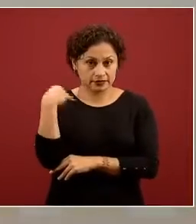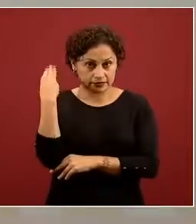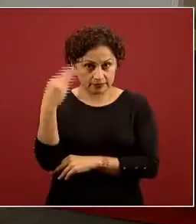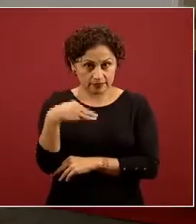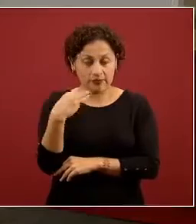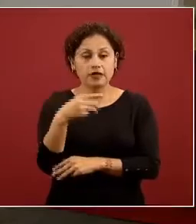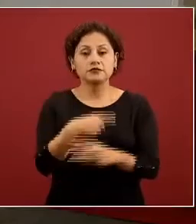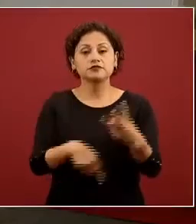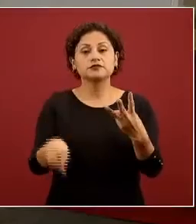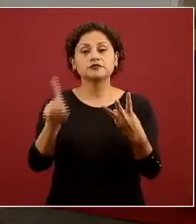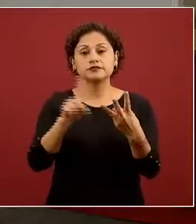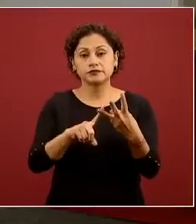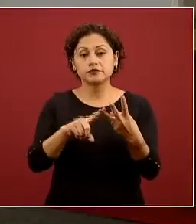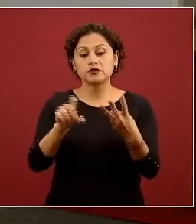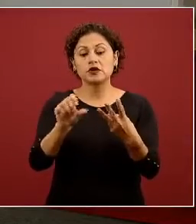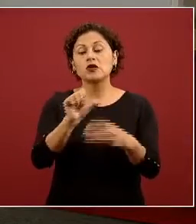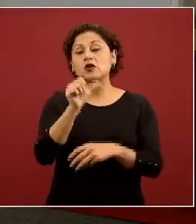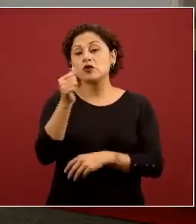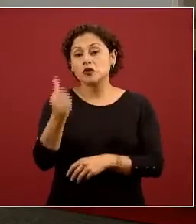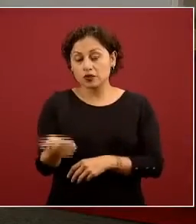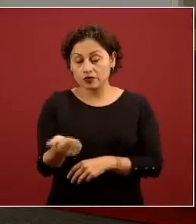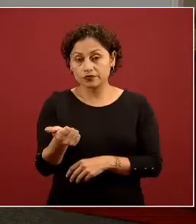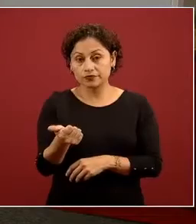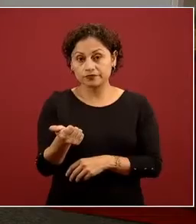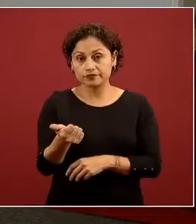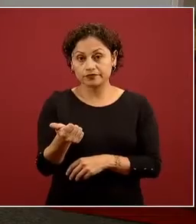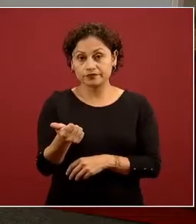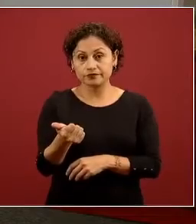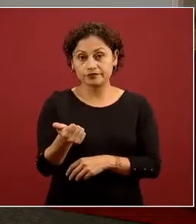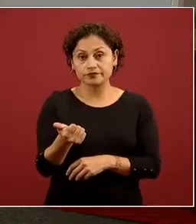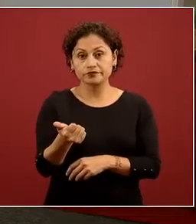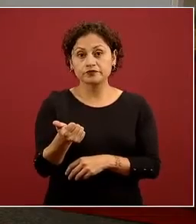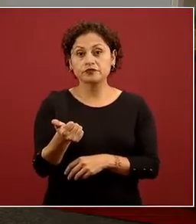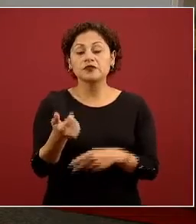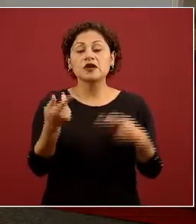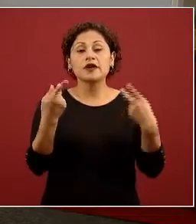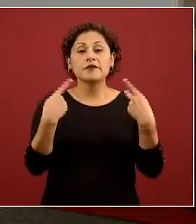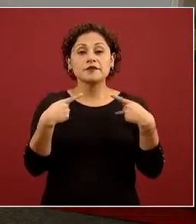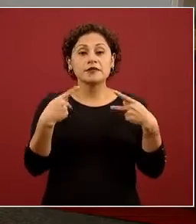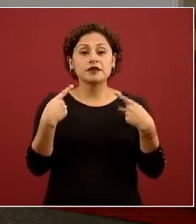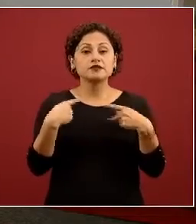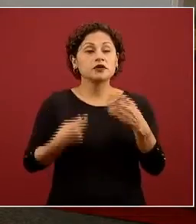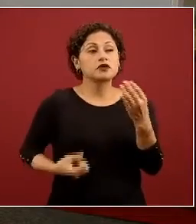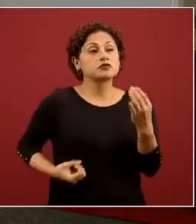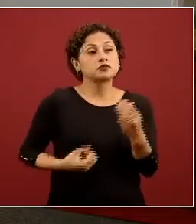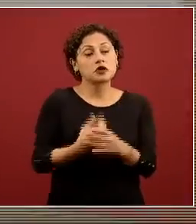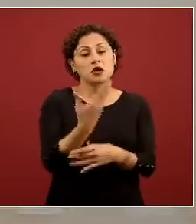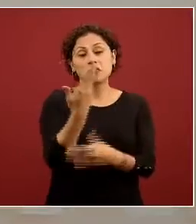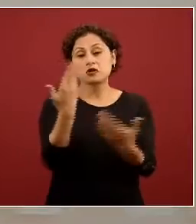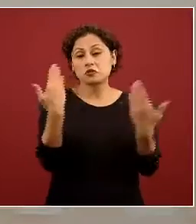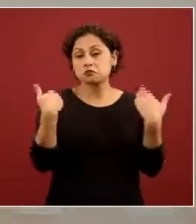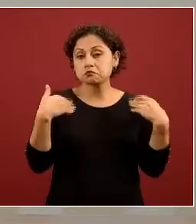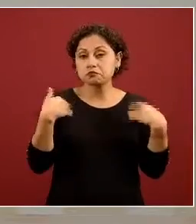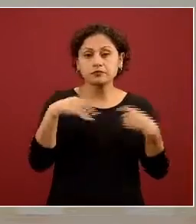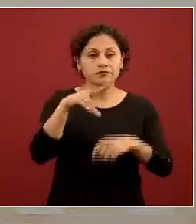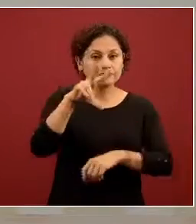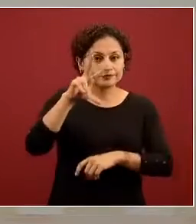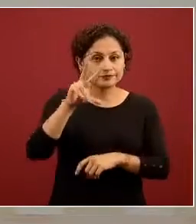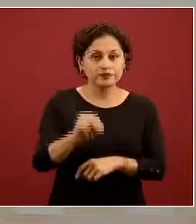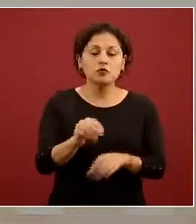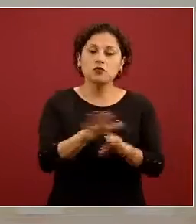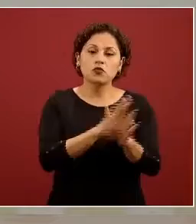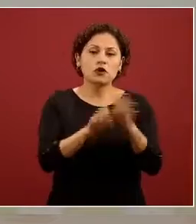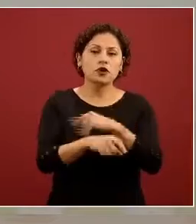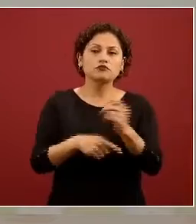tercero, la interrupción de la movilidad recreativa. Recreativa es un término amplio que incluye el concurrir a